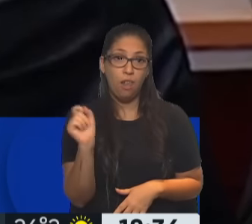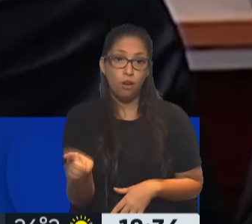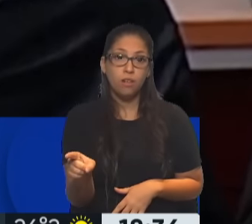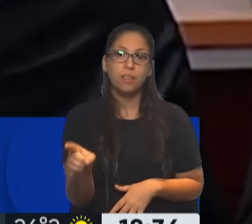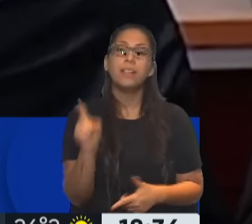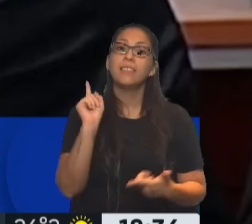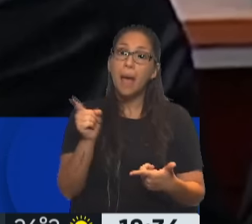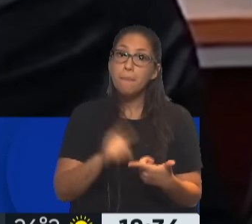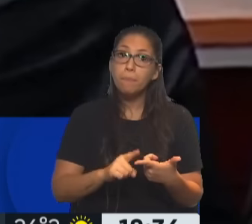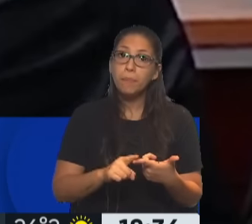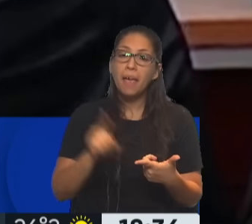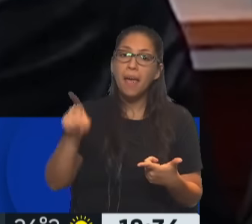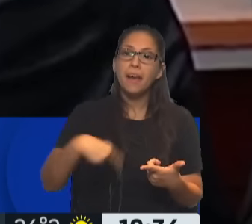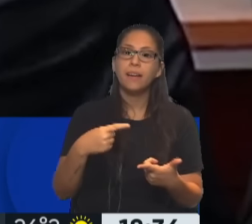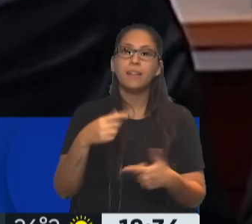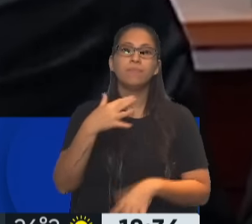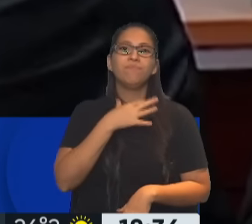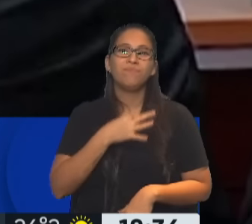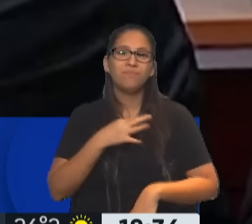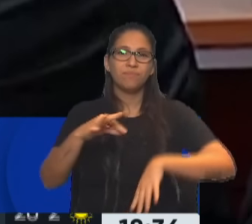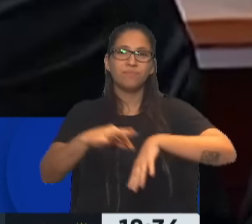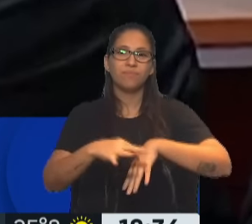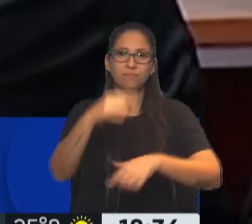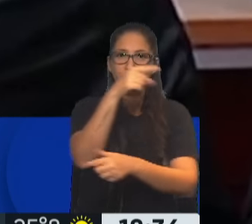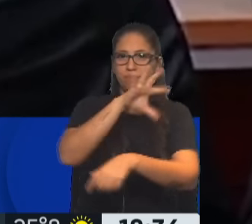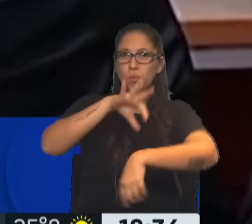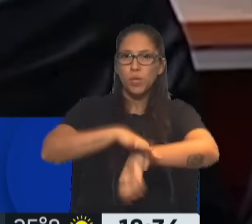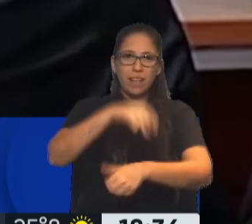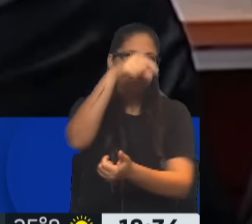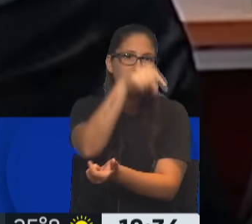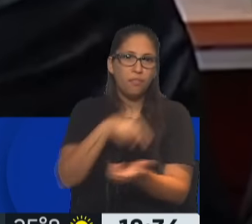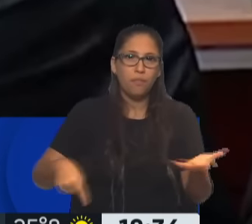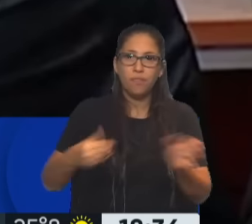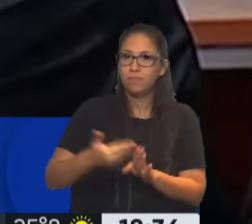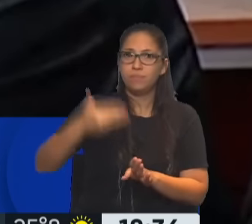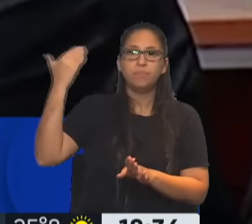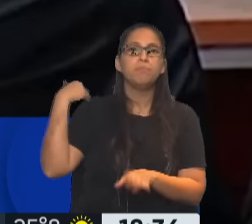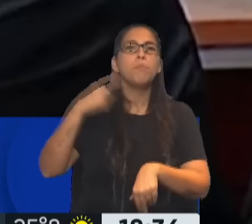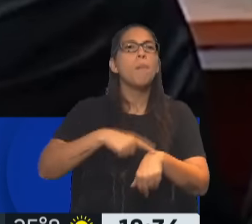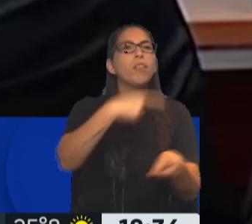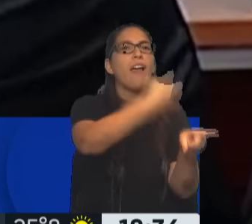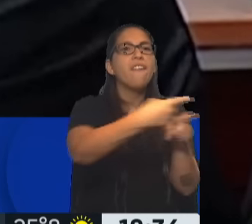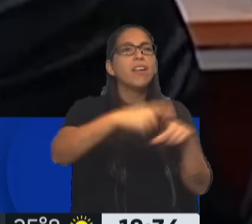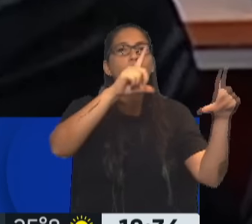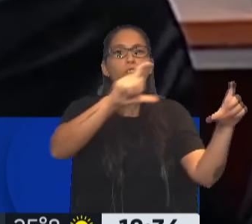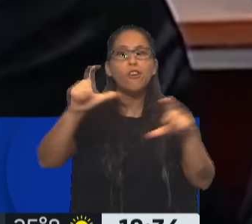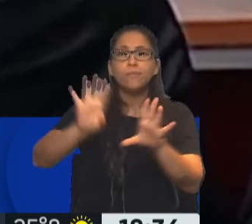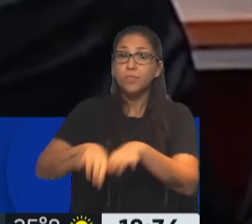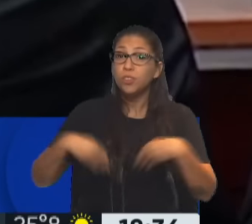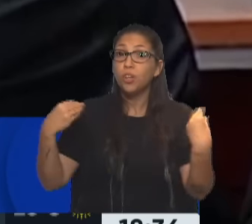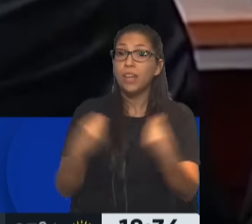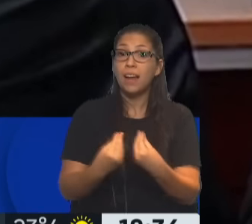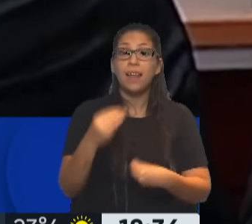esta misma fuente, que las joyas que habría usado en este tiempo en las ceremonias y las vistas fotográficas superarían